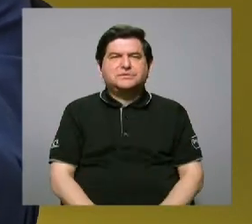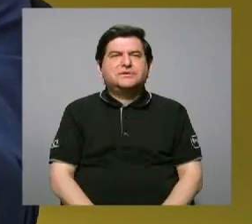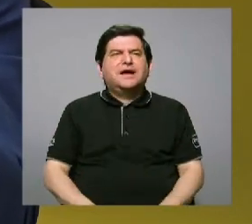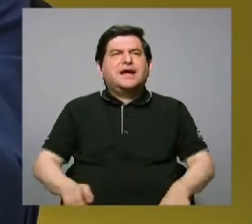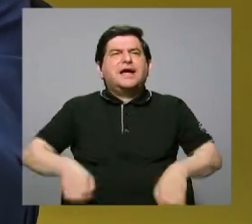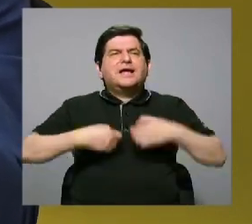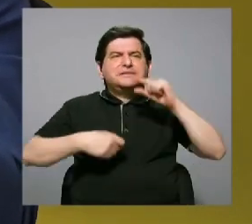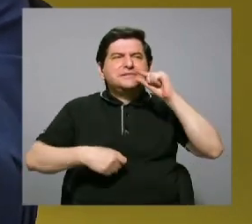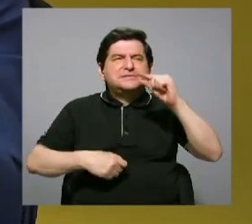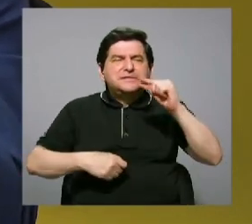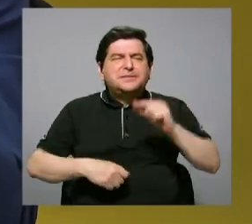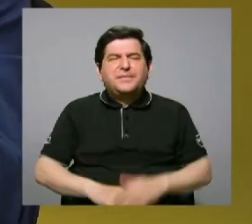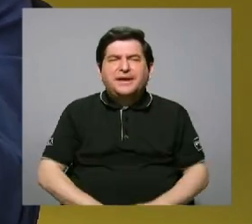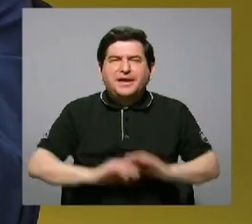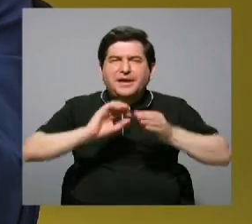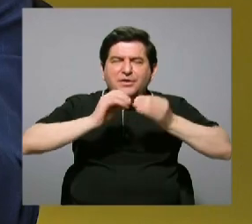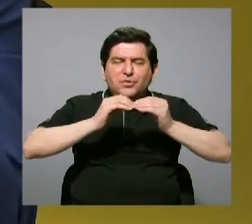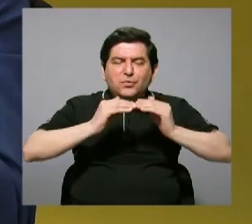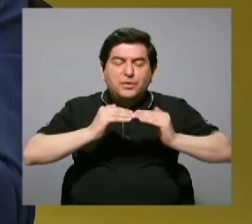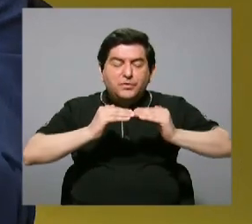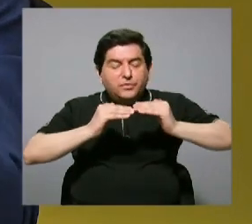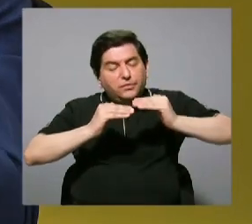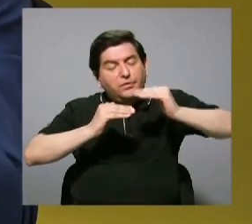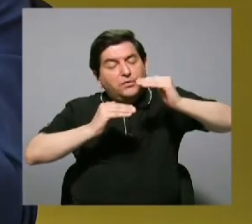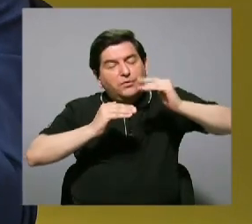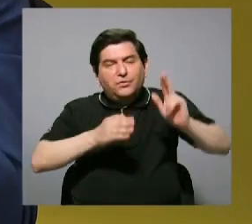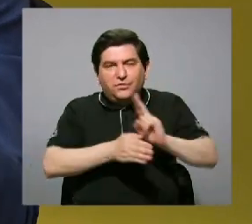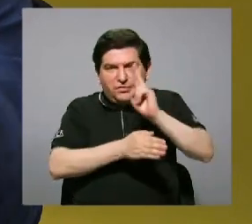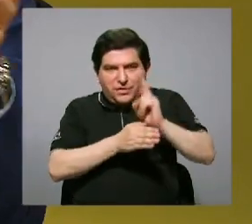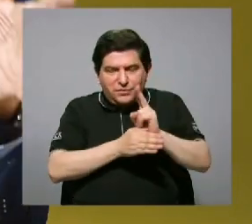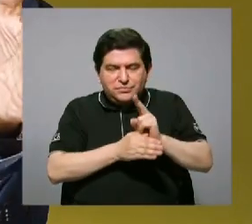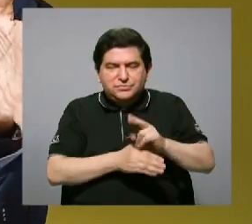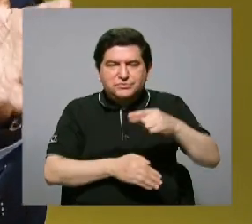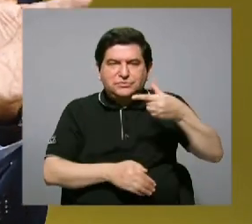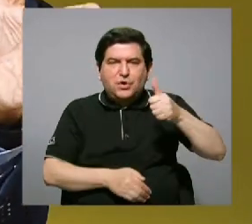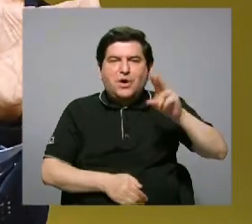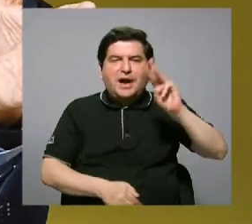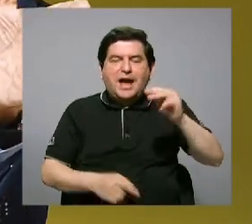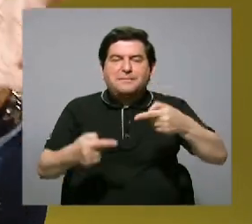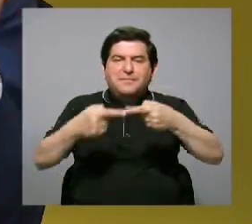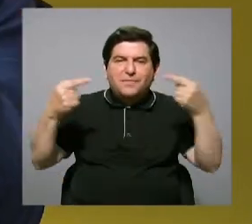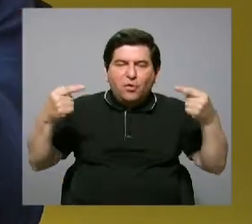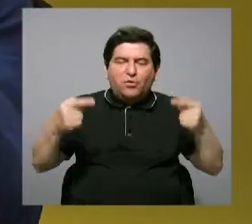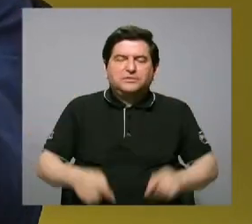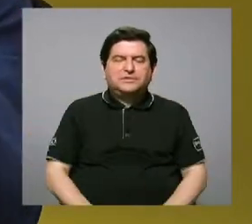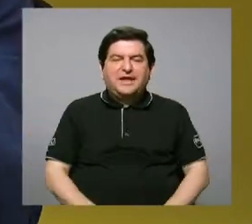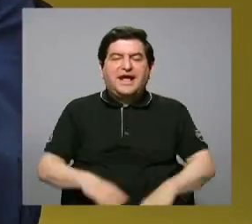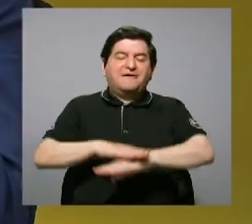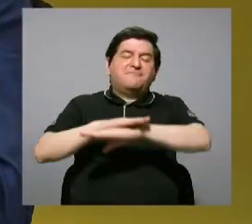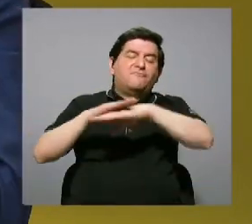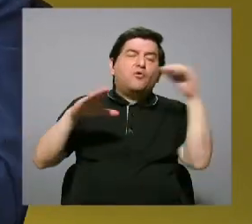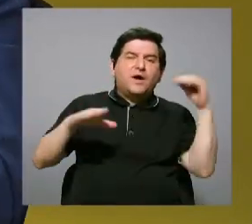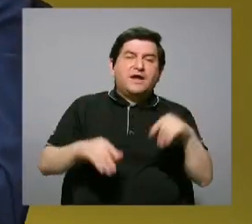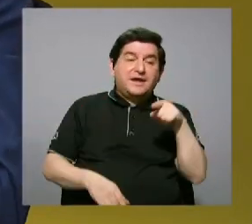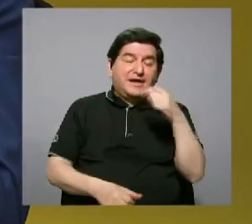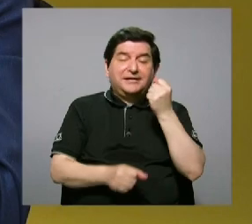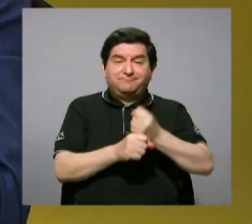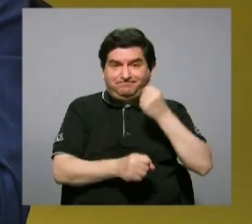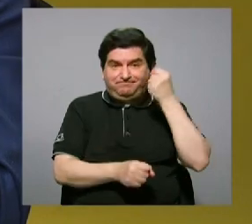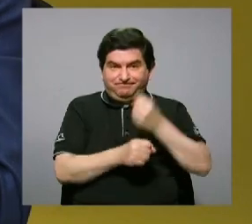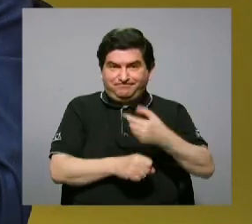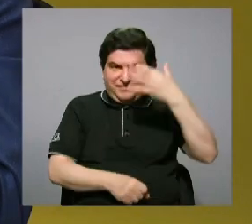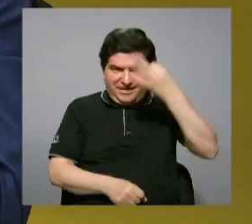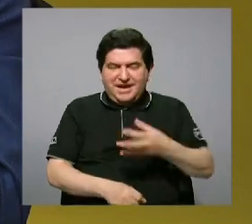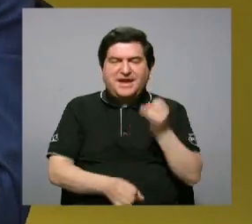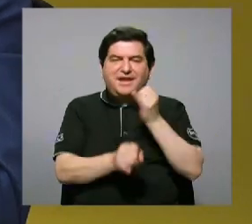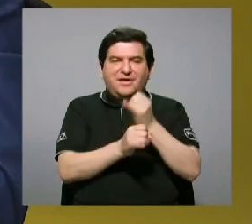pequeño margen superior de uso en el GAM versus fuera del GAM. Ahí hay una tarea que creo que las